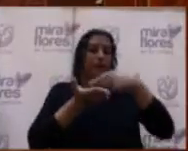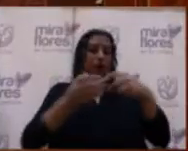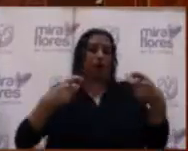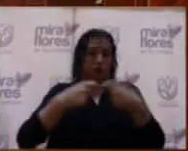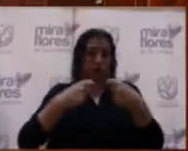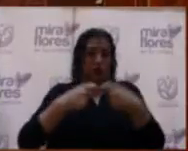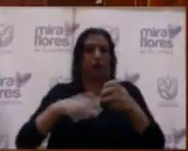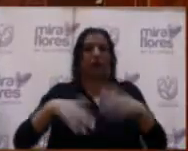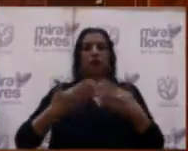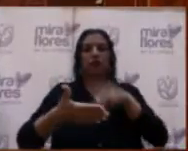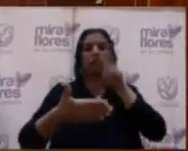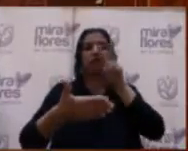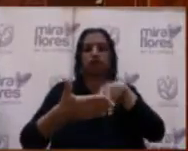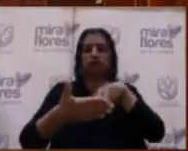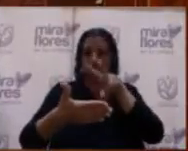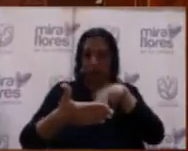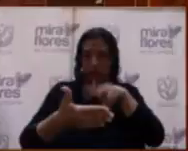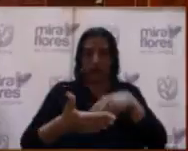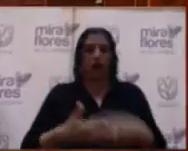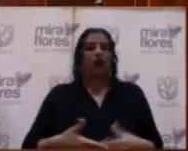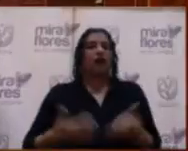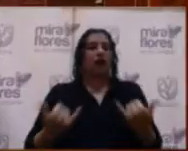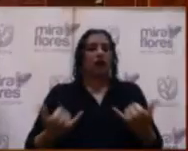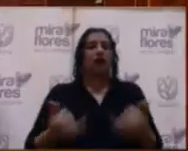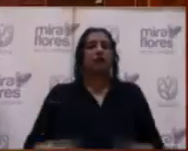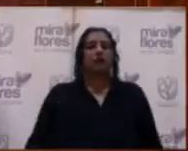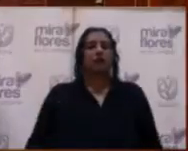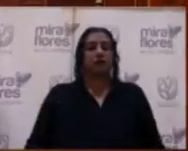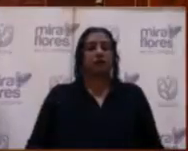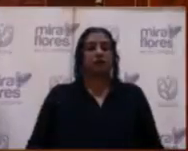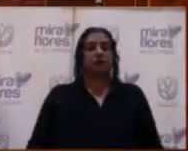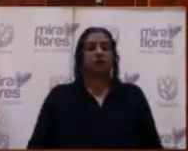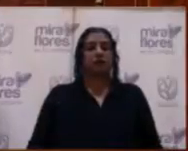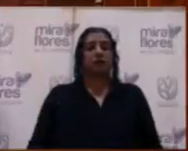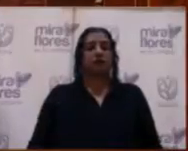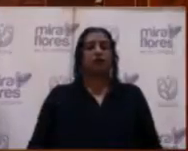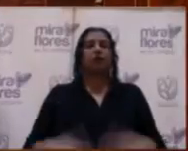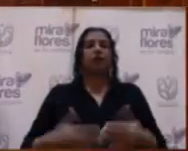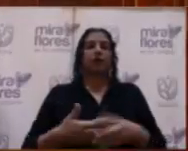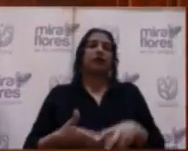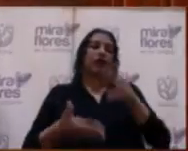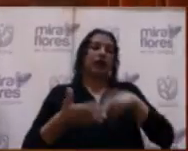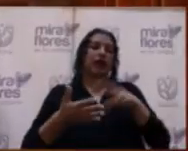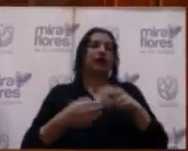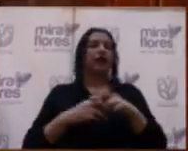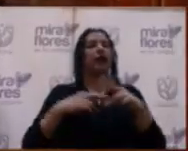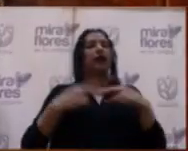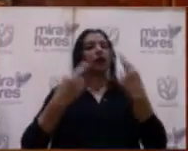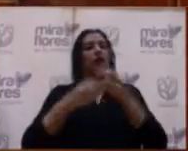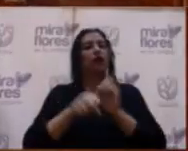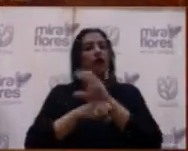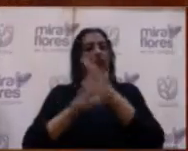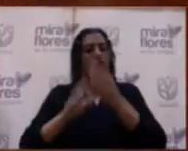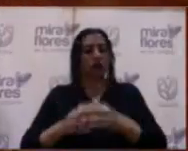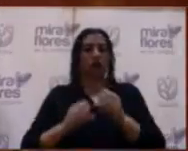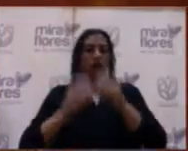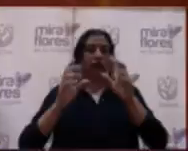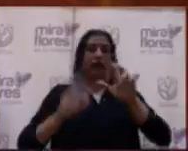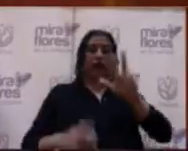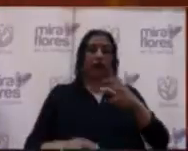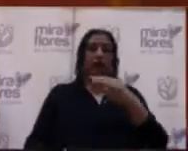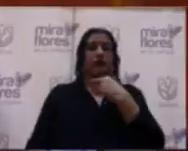sean vistas, revisadas. Vamos entonces en ese sentido a la aprobación del acta de la sesión ordinaria de Consejo de fecha